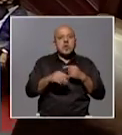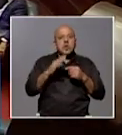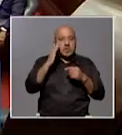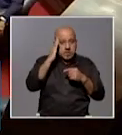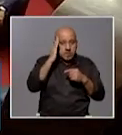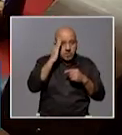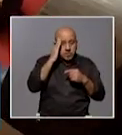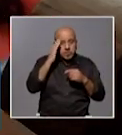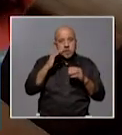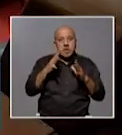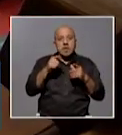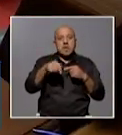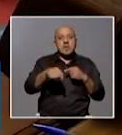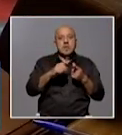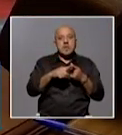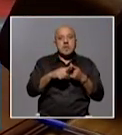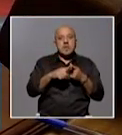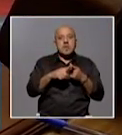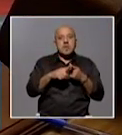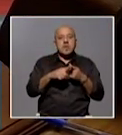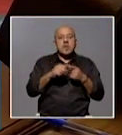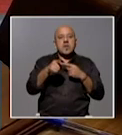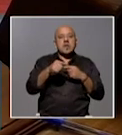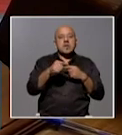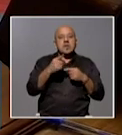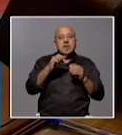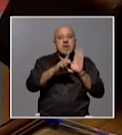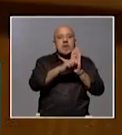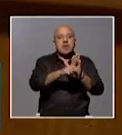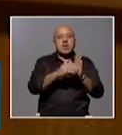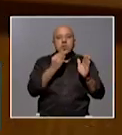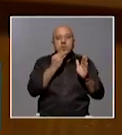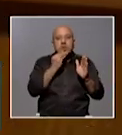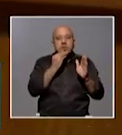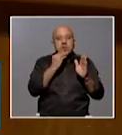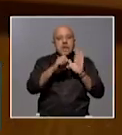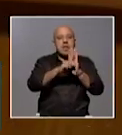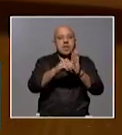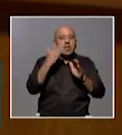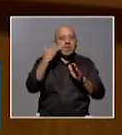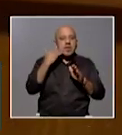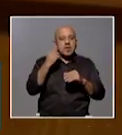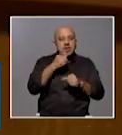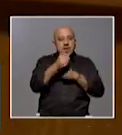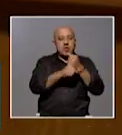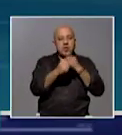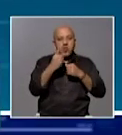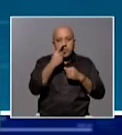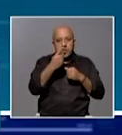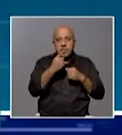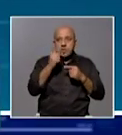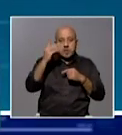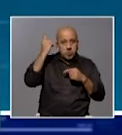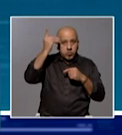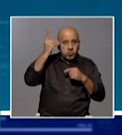sabemos el antecedente que sea aquella ley de jorge valle de la ley de abril del 2000 bueno normalmente en